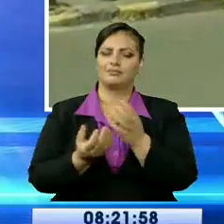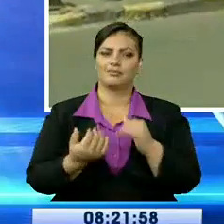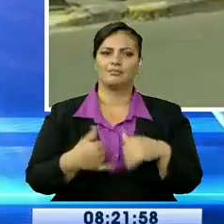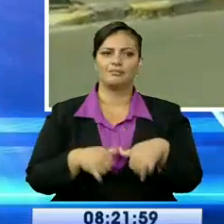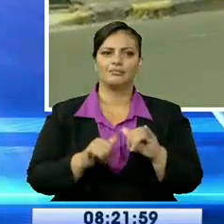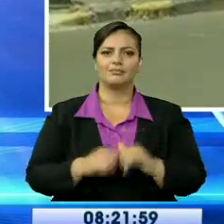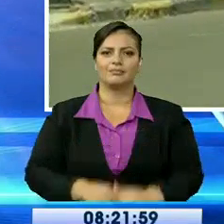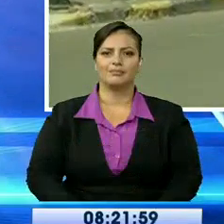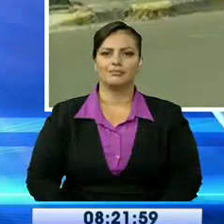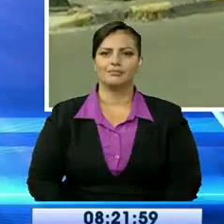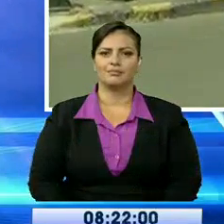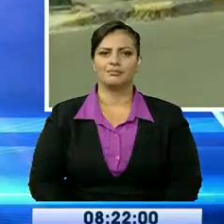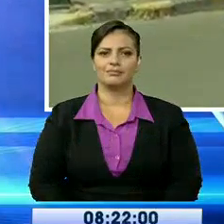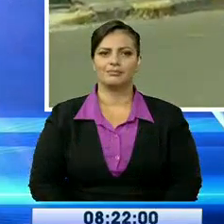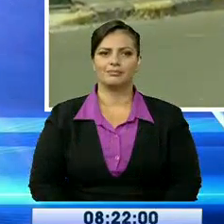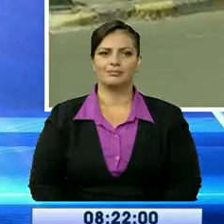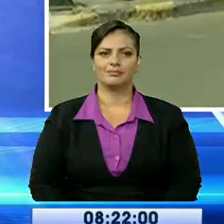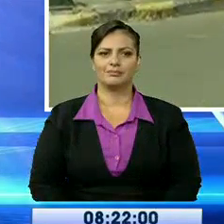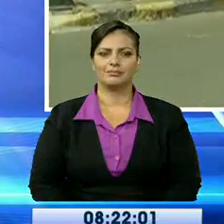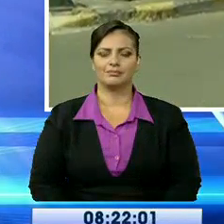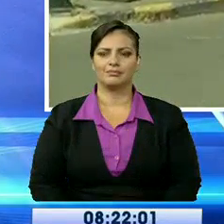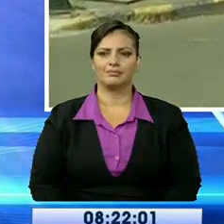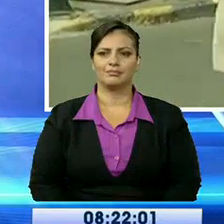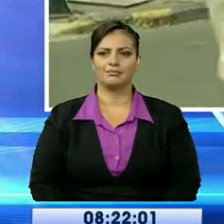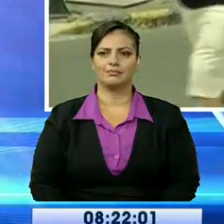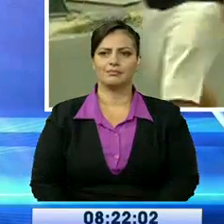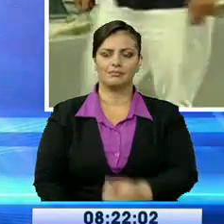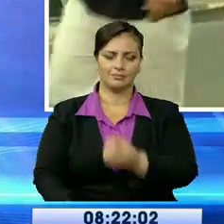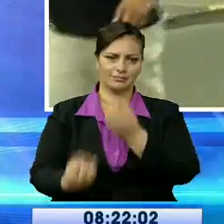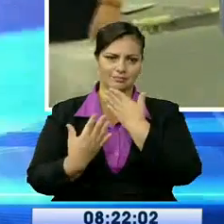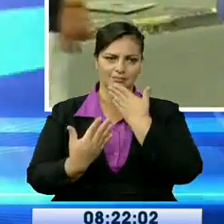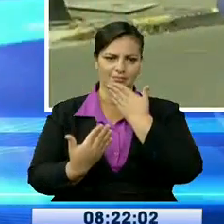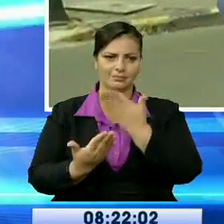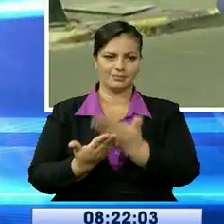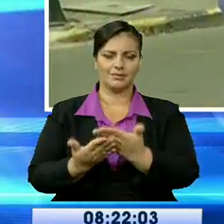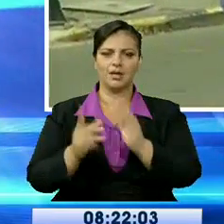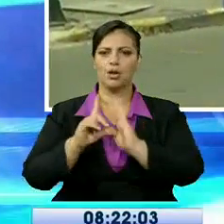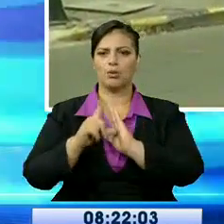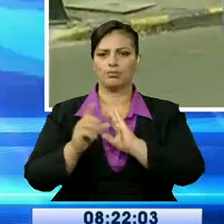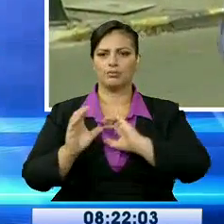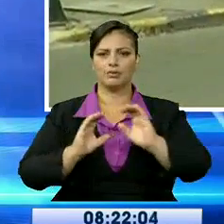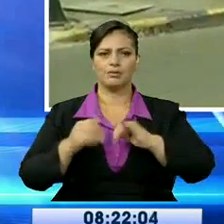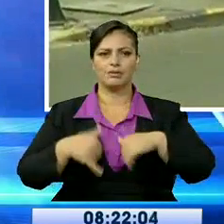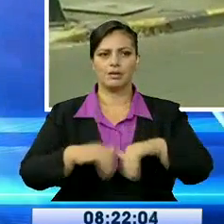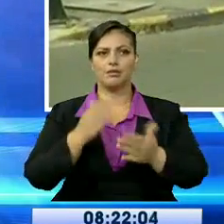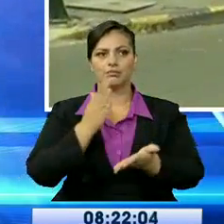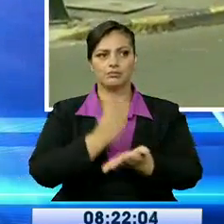Compañeros. José, muchas gracias, José, por la información. Volveremos a conversar contigo más adelante. Nos vamos a una pausa. Les digo lo que...